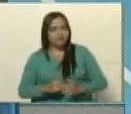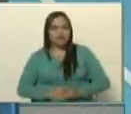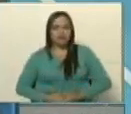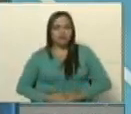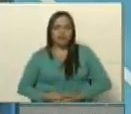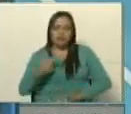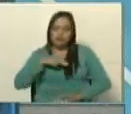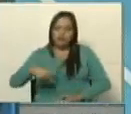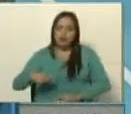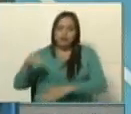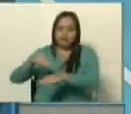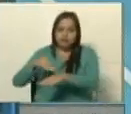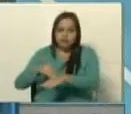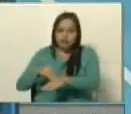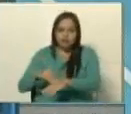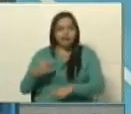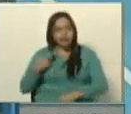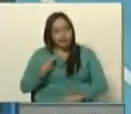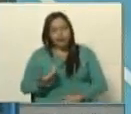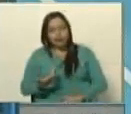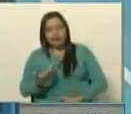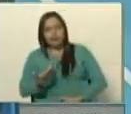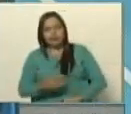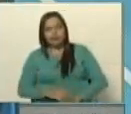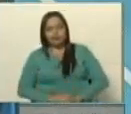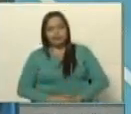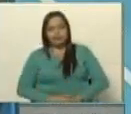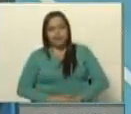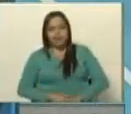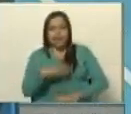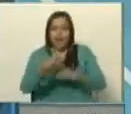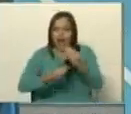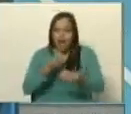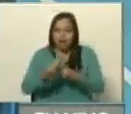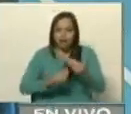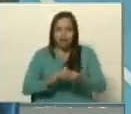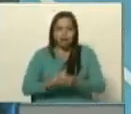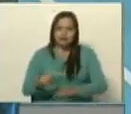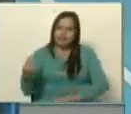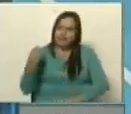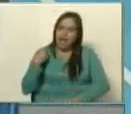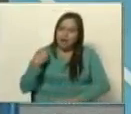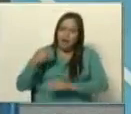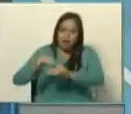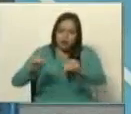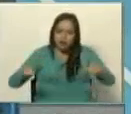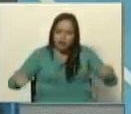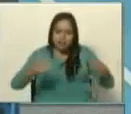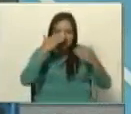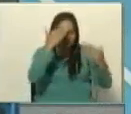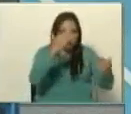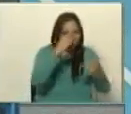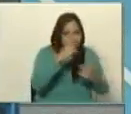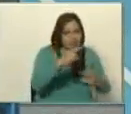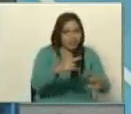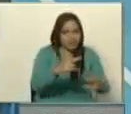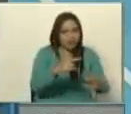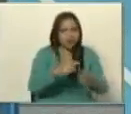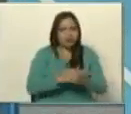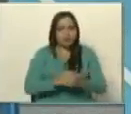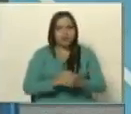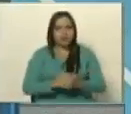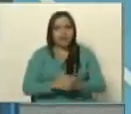un llamado, yo me atrevo a hacerle un llamado, un saludo respetuoso a mi colega,